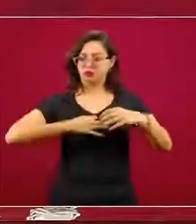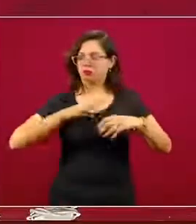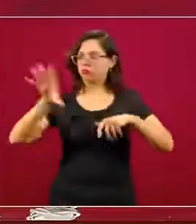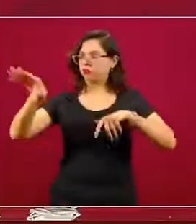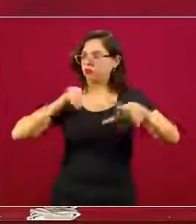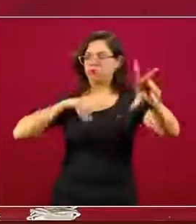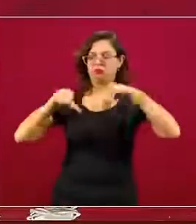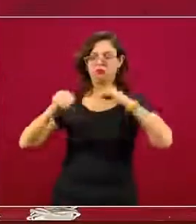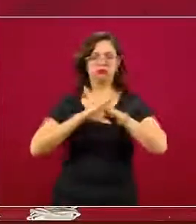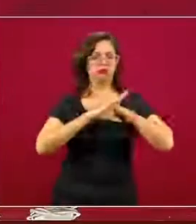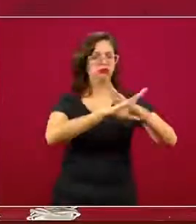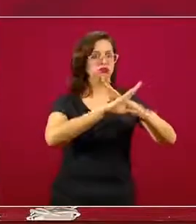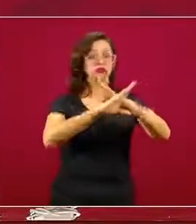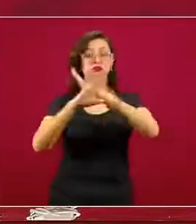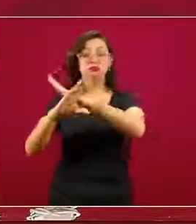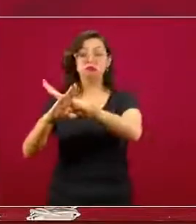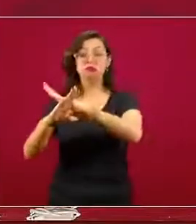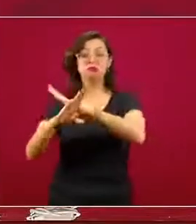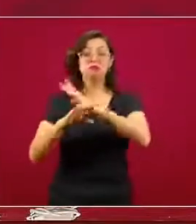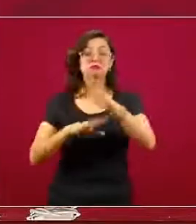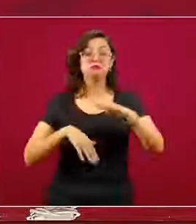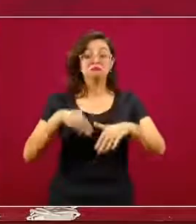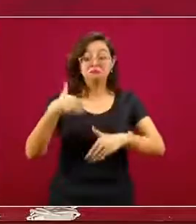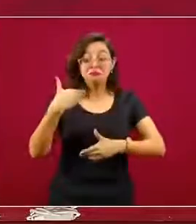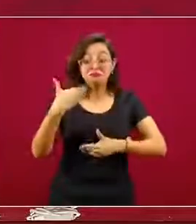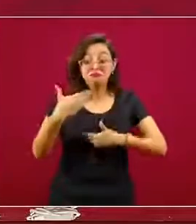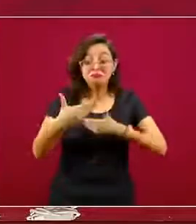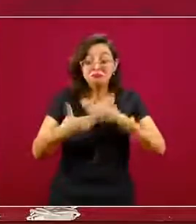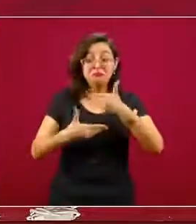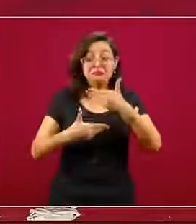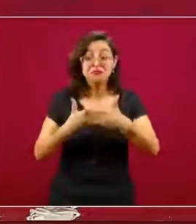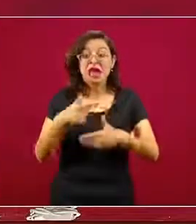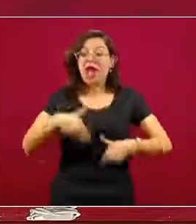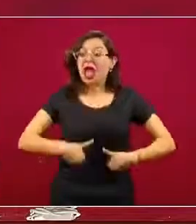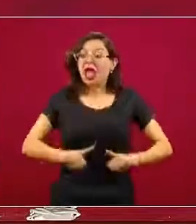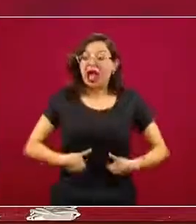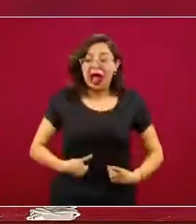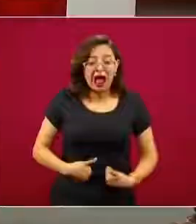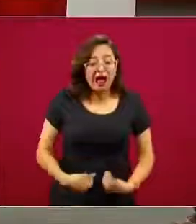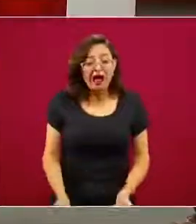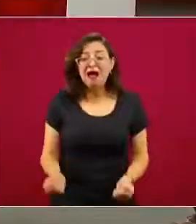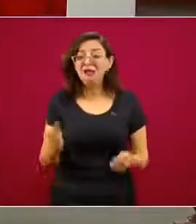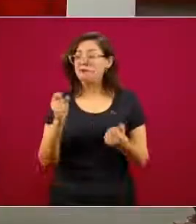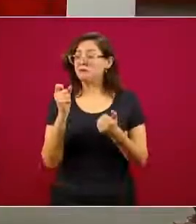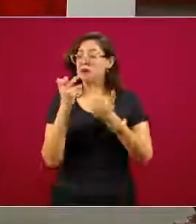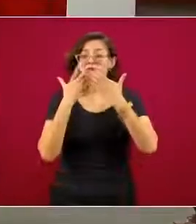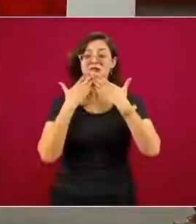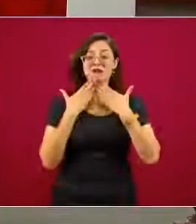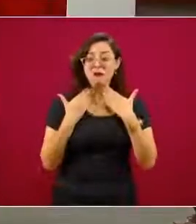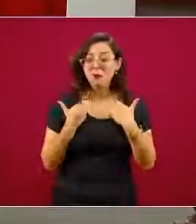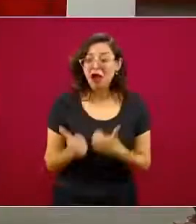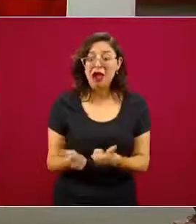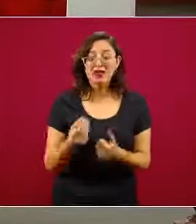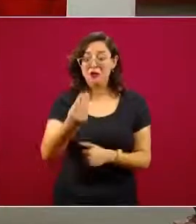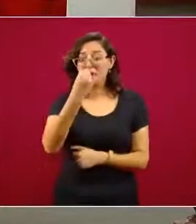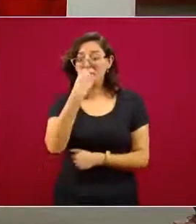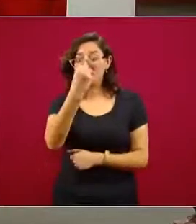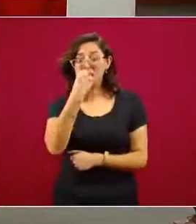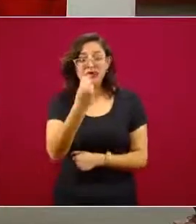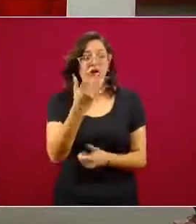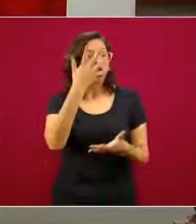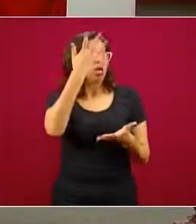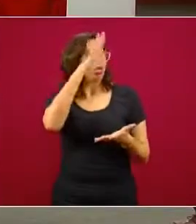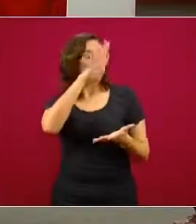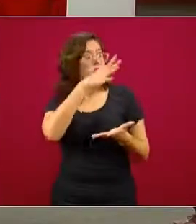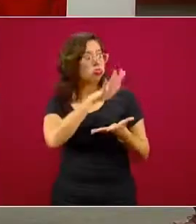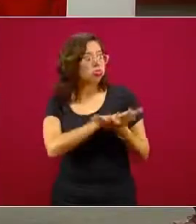la propagación de enfermedades. Y aún así, después de que esto podía causar hambrunas, por ejemplo, por falta de los